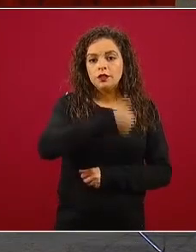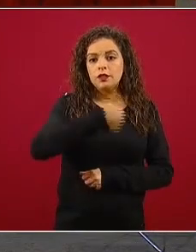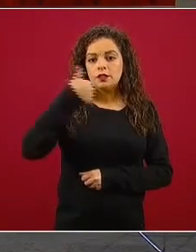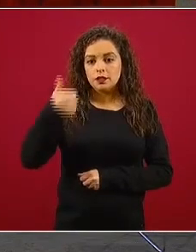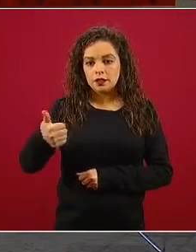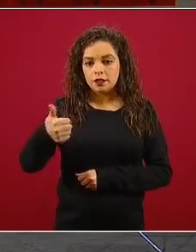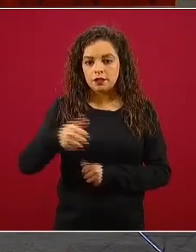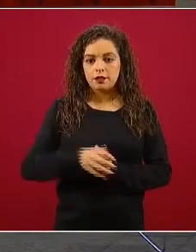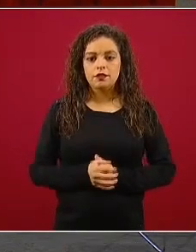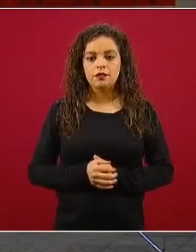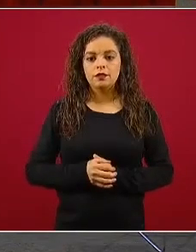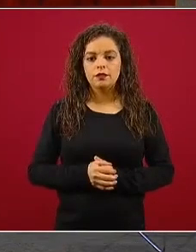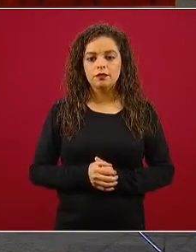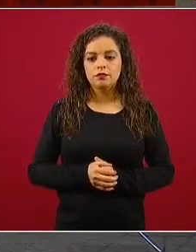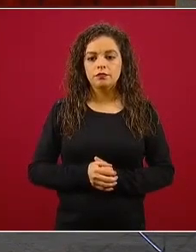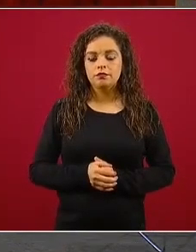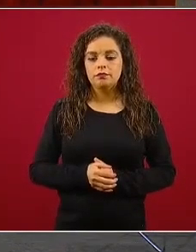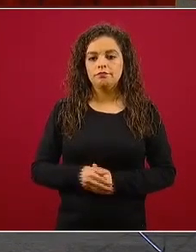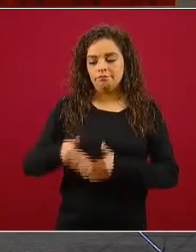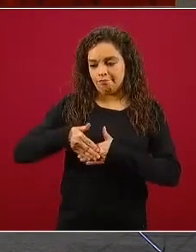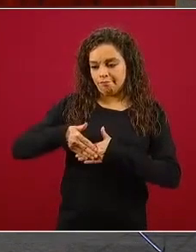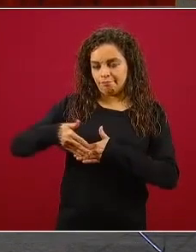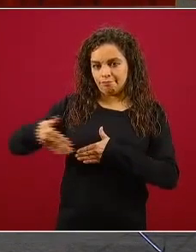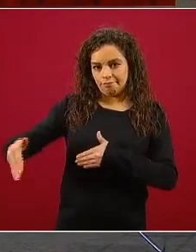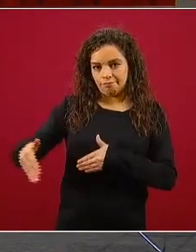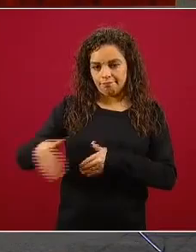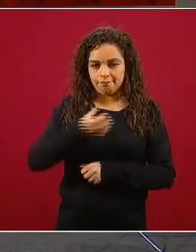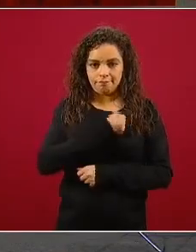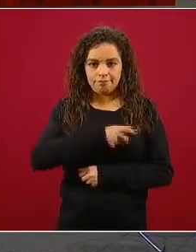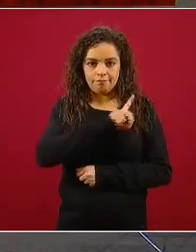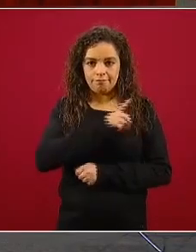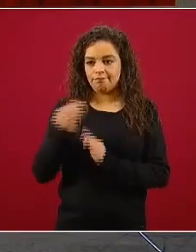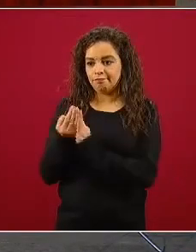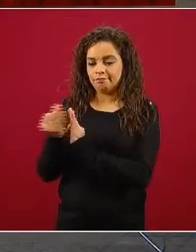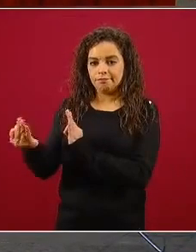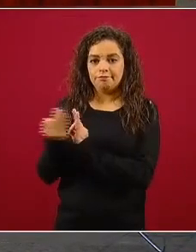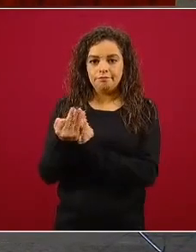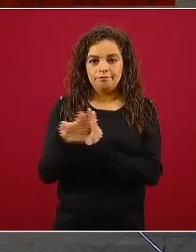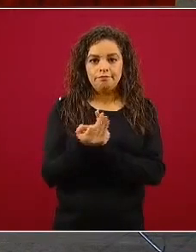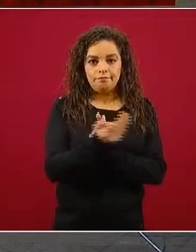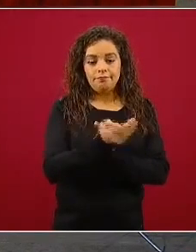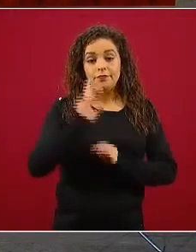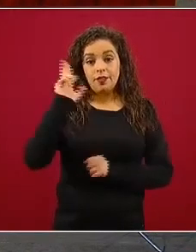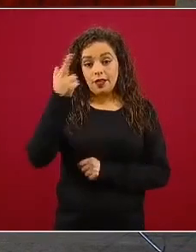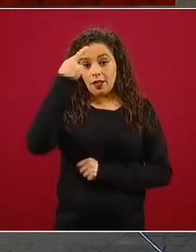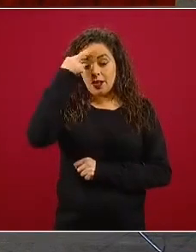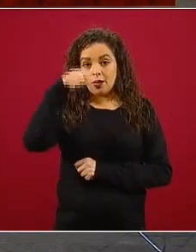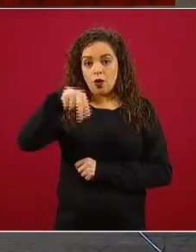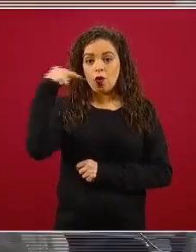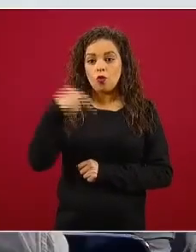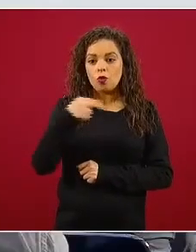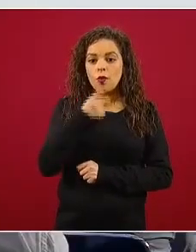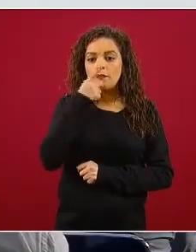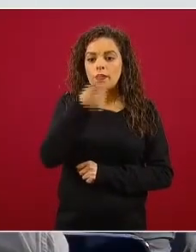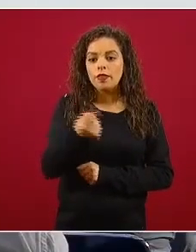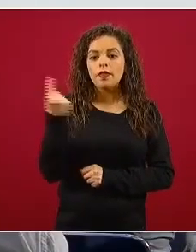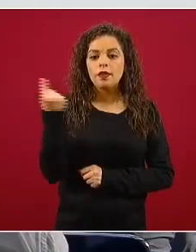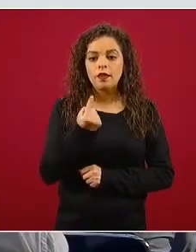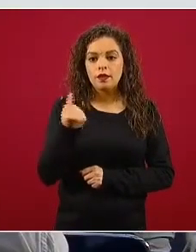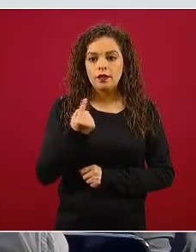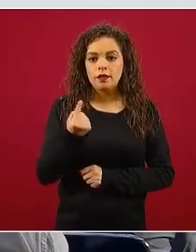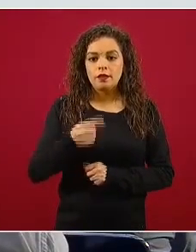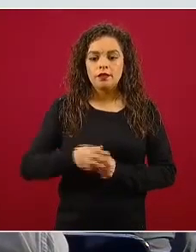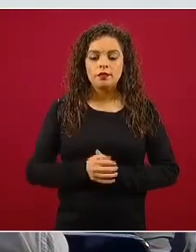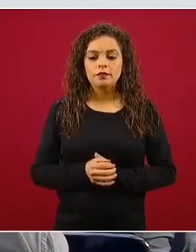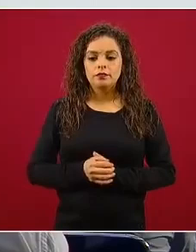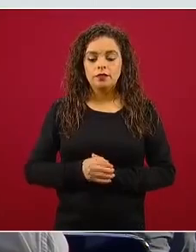Jornada Nacional de Sana Distancia, recordando que fue como su nombre lo dice, fue una intervención comunitaria